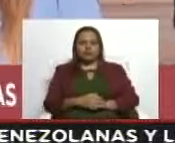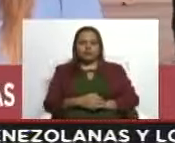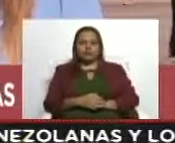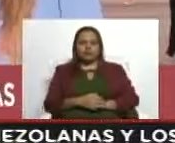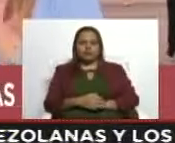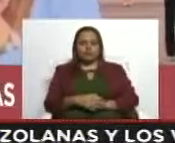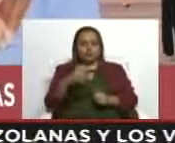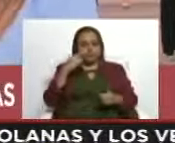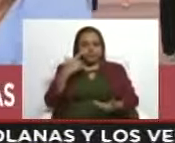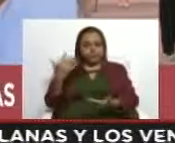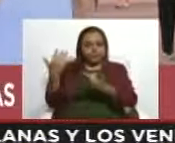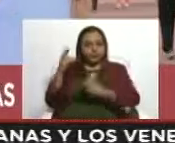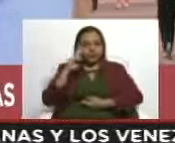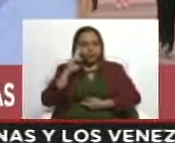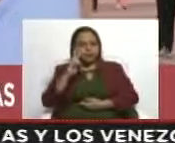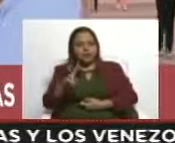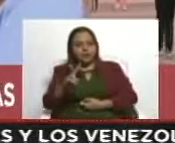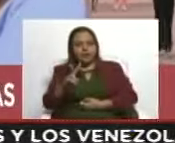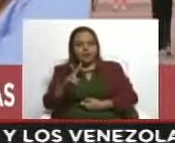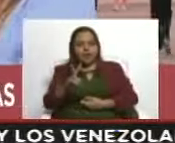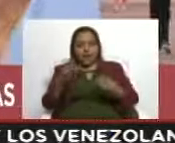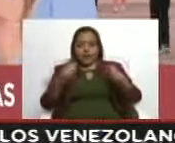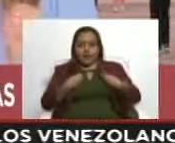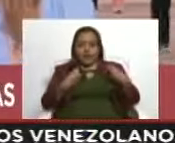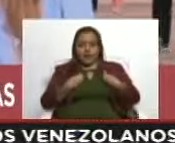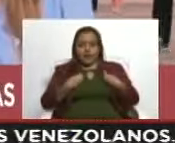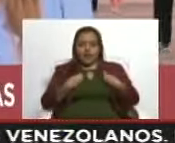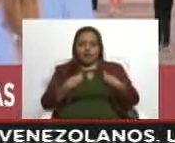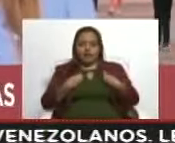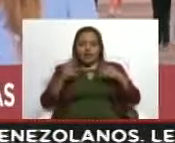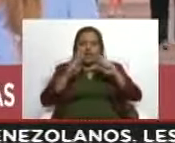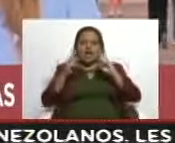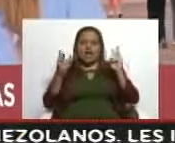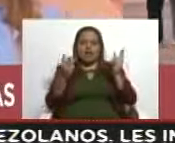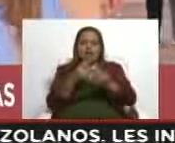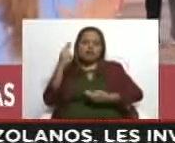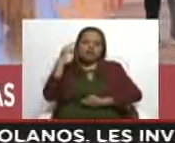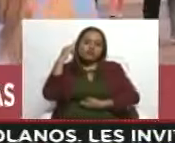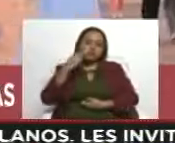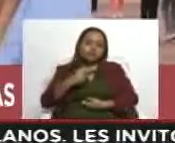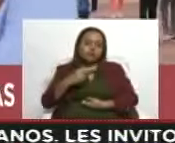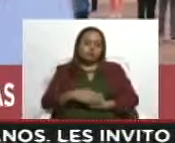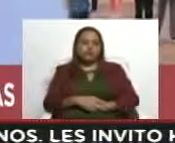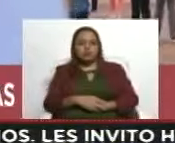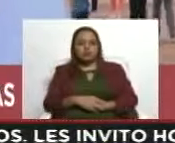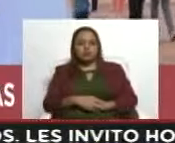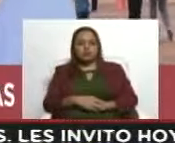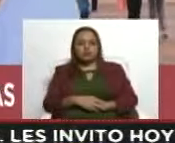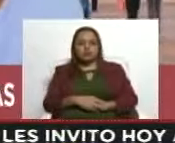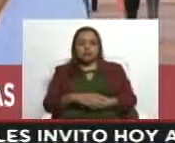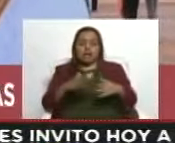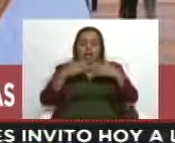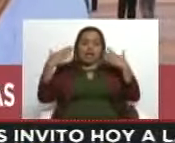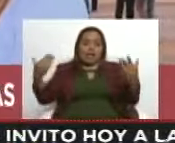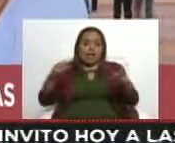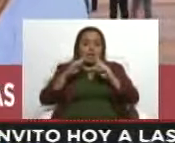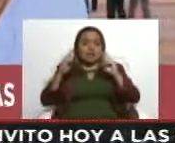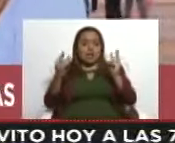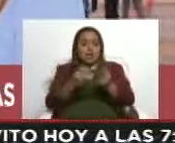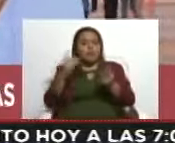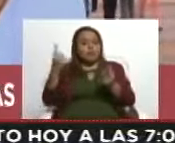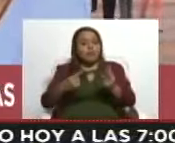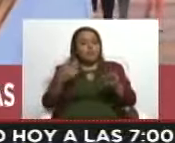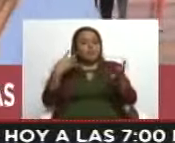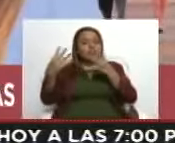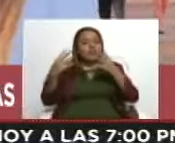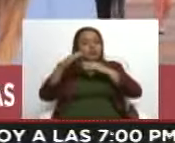Allí veíamos, Bori, lo que fue y lo que vivieron desde el Estadio Monumental Simón Bolívar. Definitivamente monumental lo que ha sido este Festival Mundial